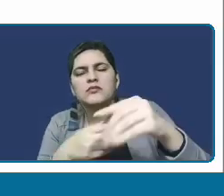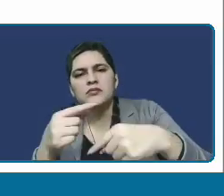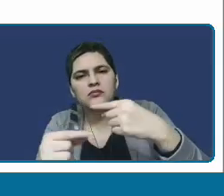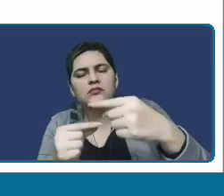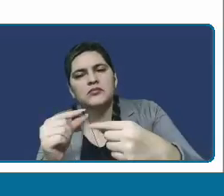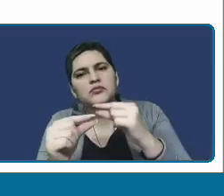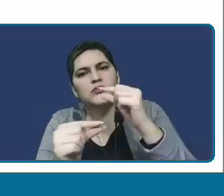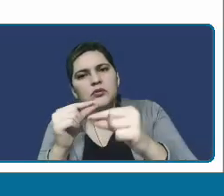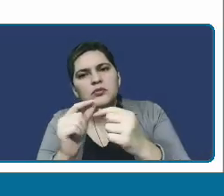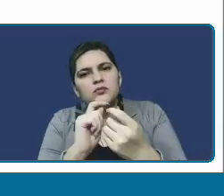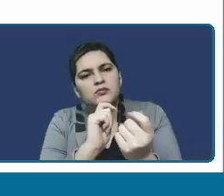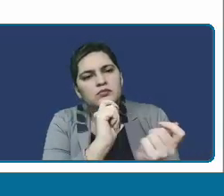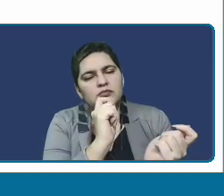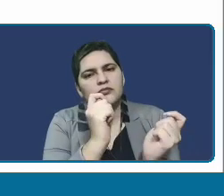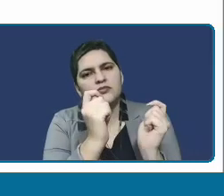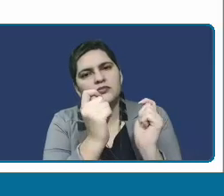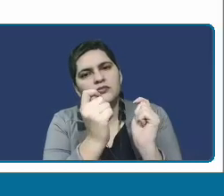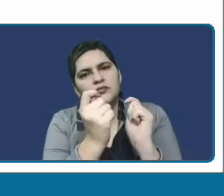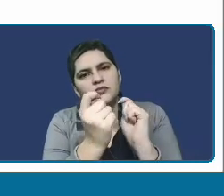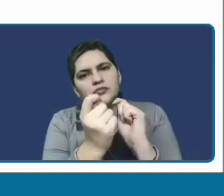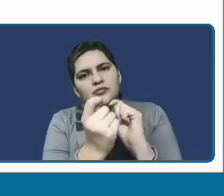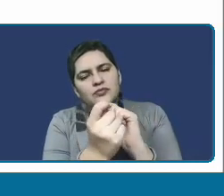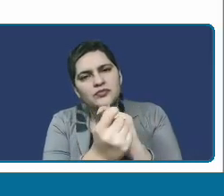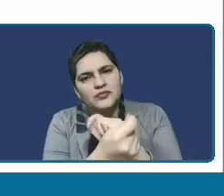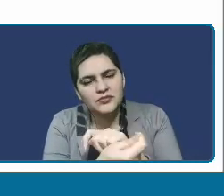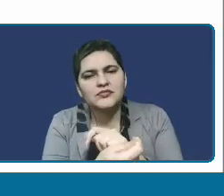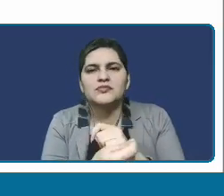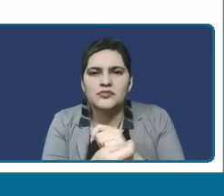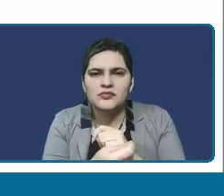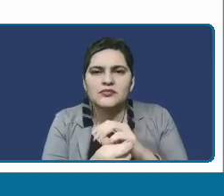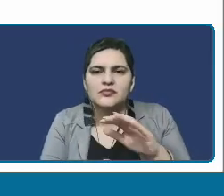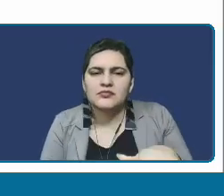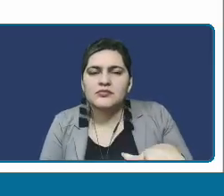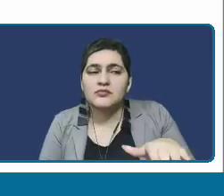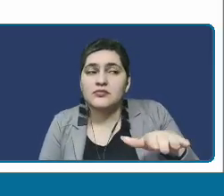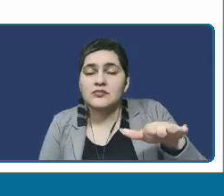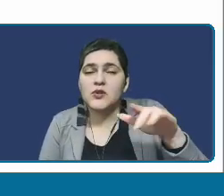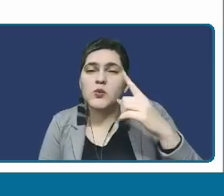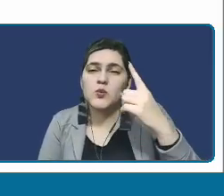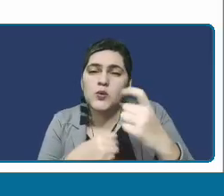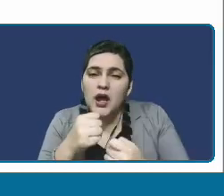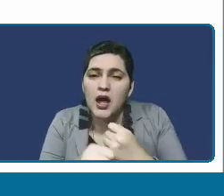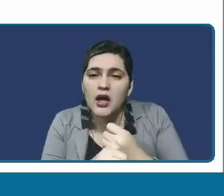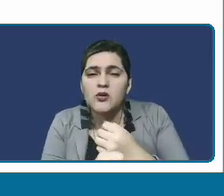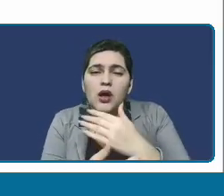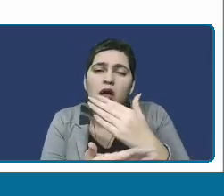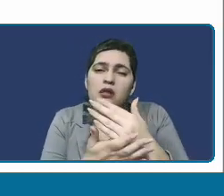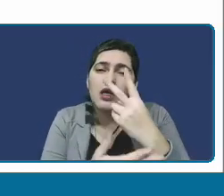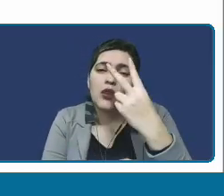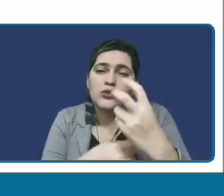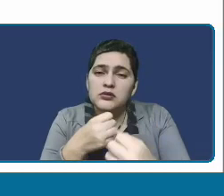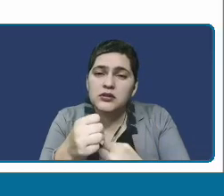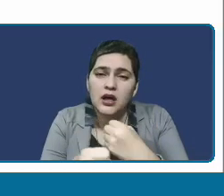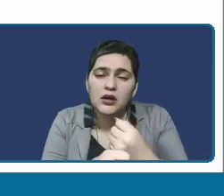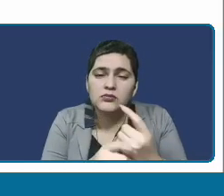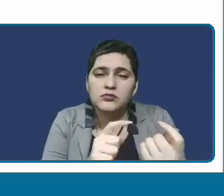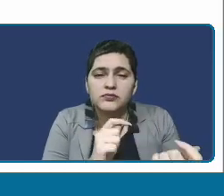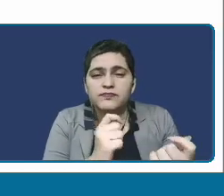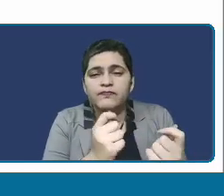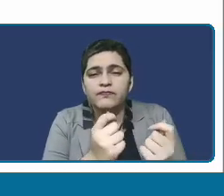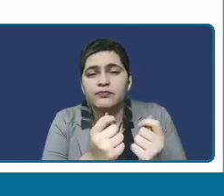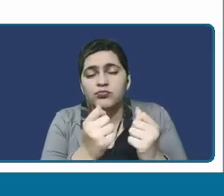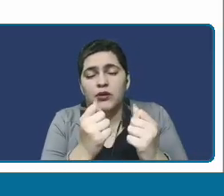que puede ser del año a los 2 años, acá se podría prolongar y